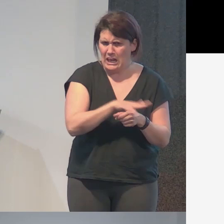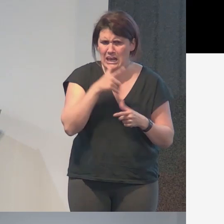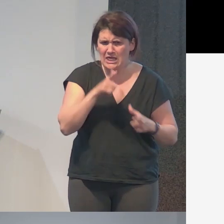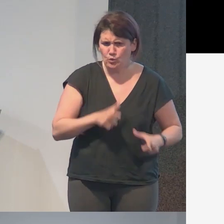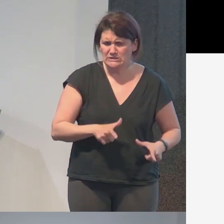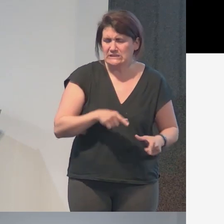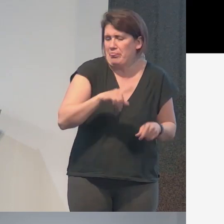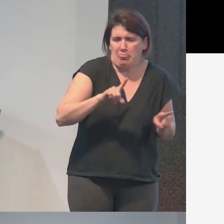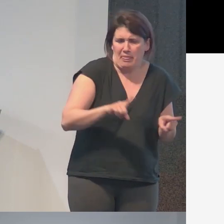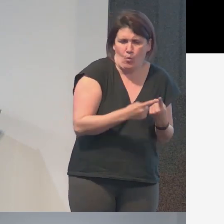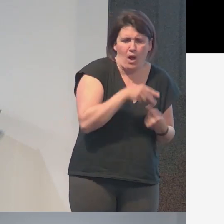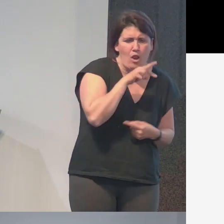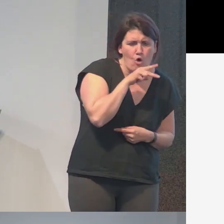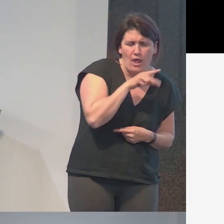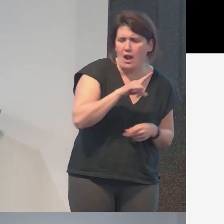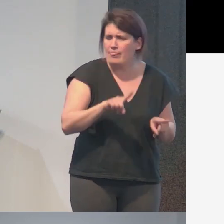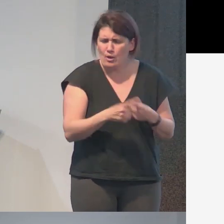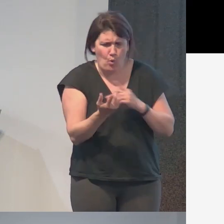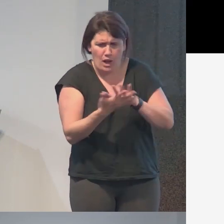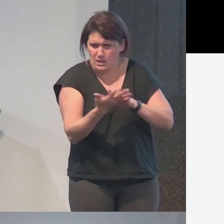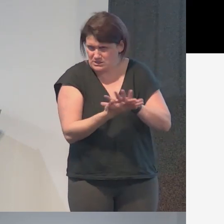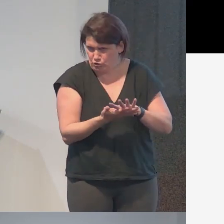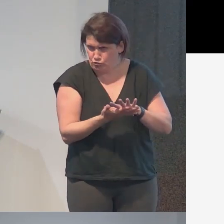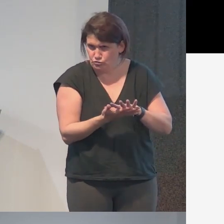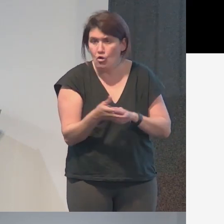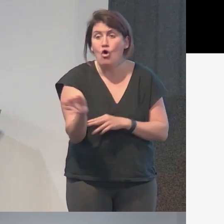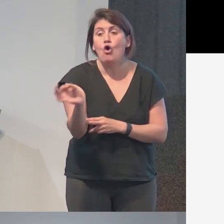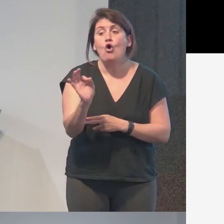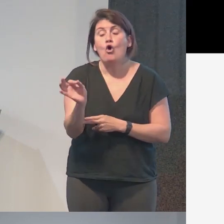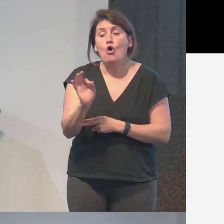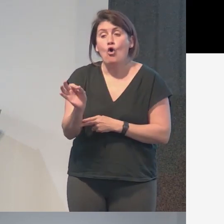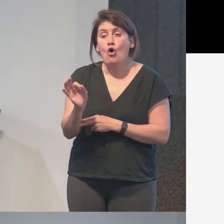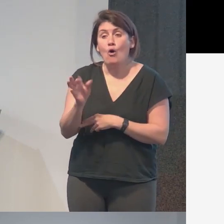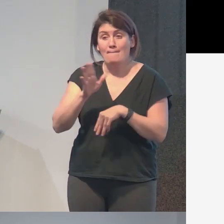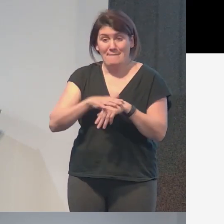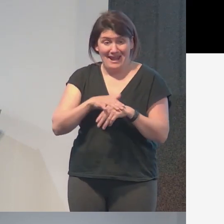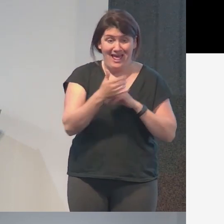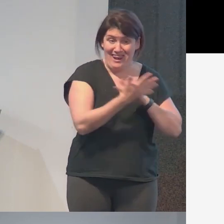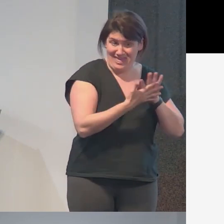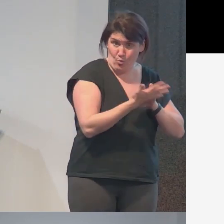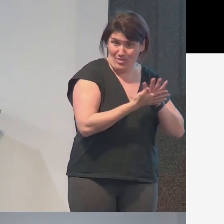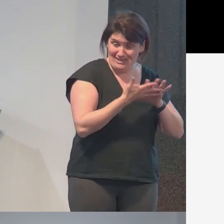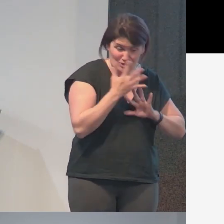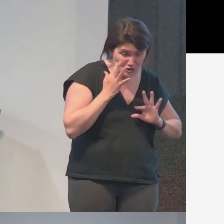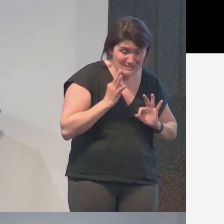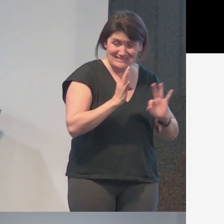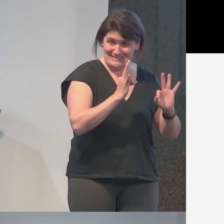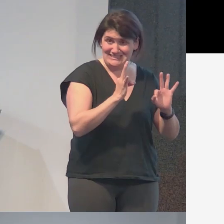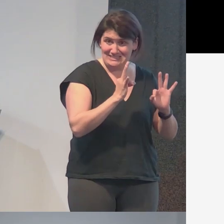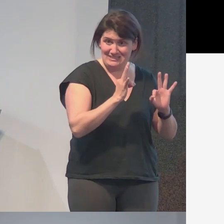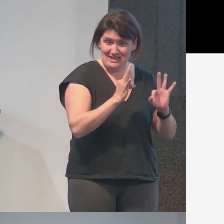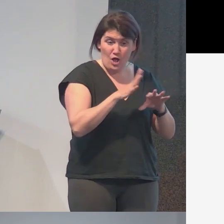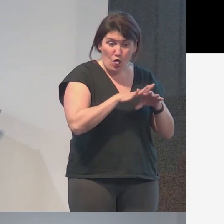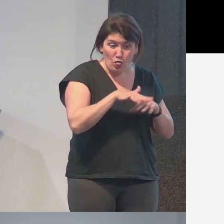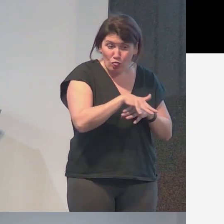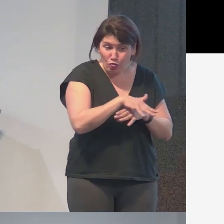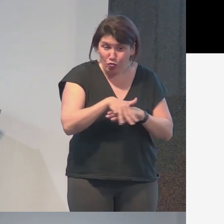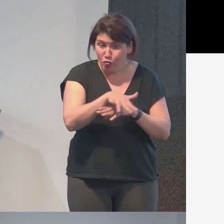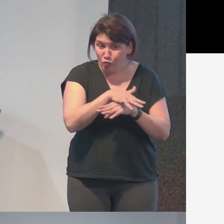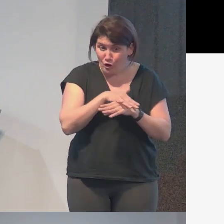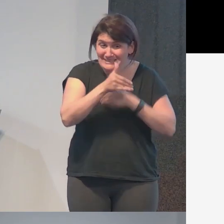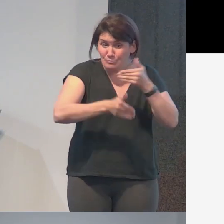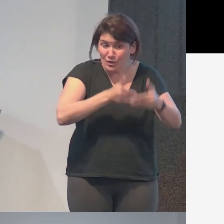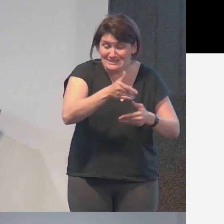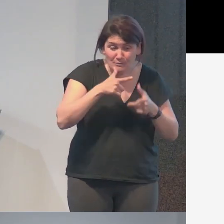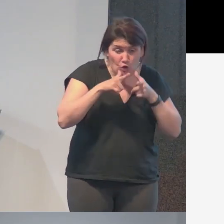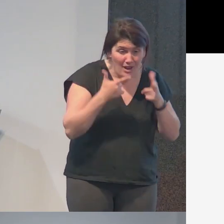sea una lengua oral o sea una lengua de signos, o para las lenguas de signos, las zonas de